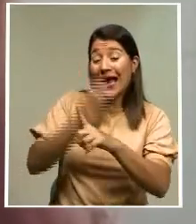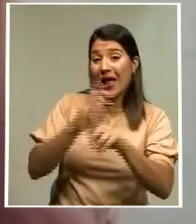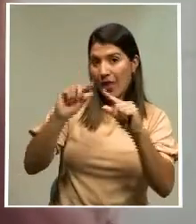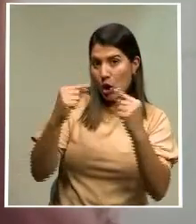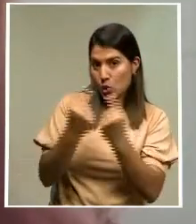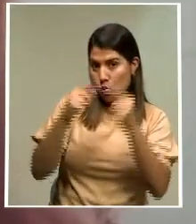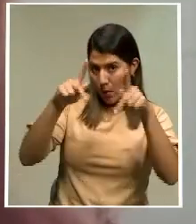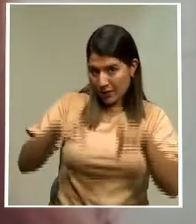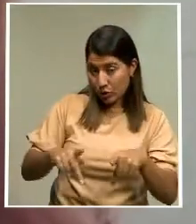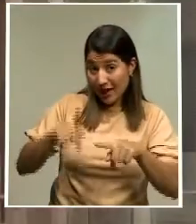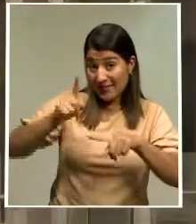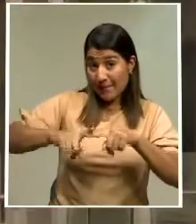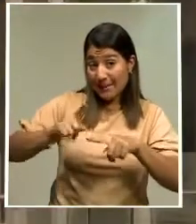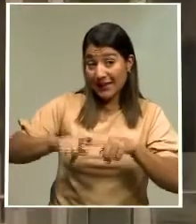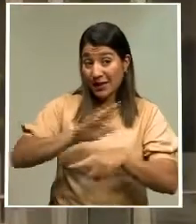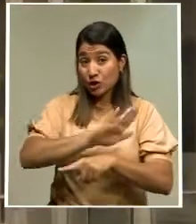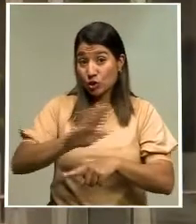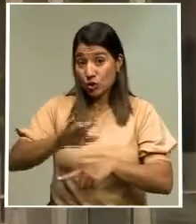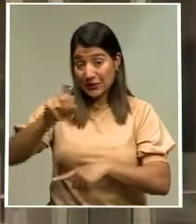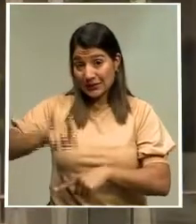necesidades.